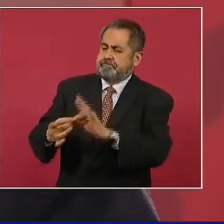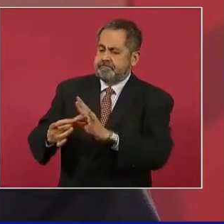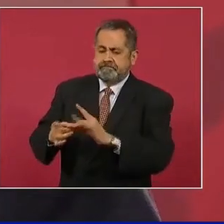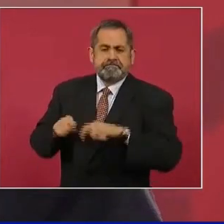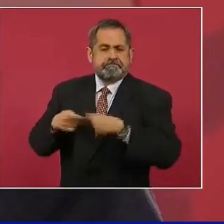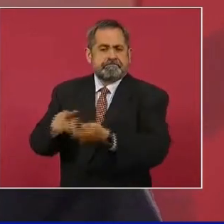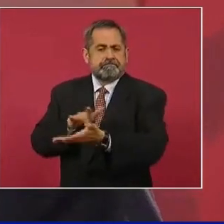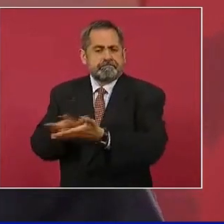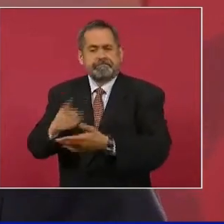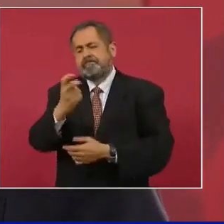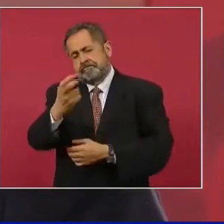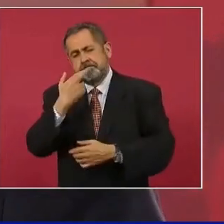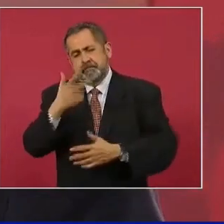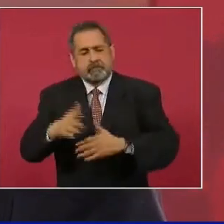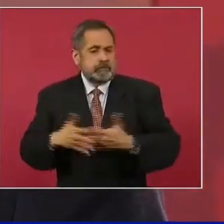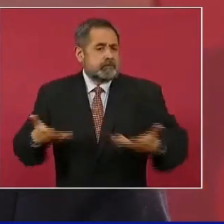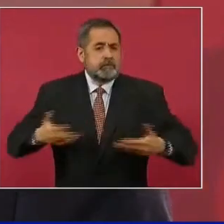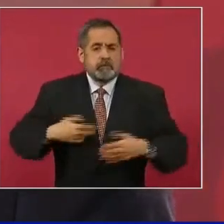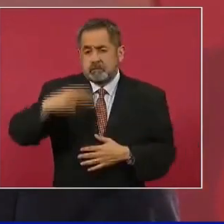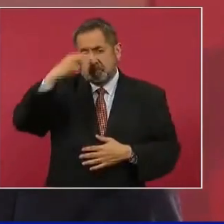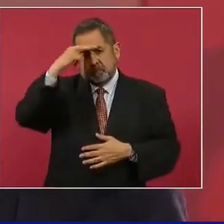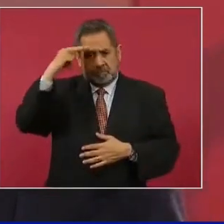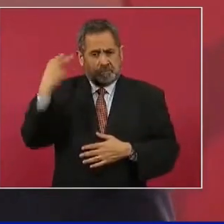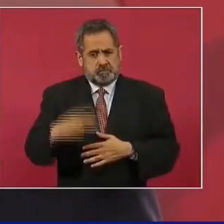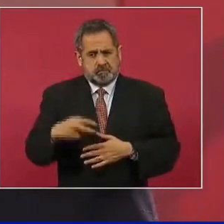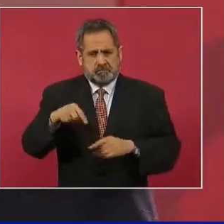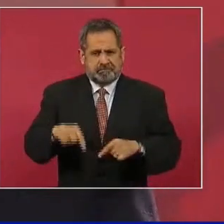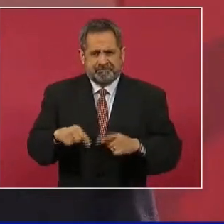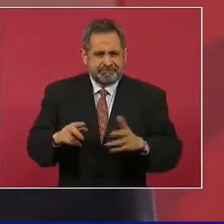lo mejor. Y en el caso de México estoy